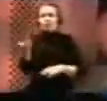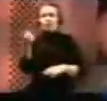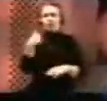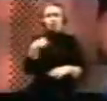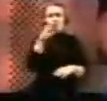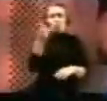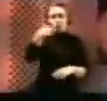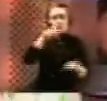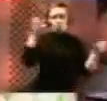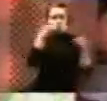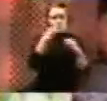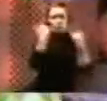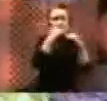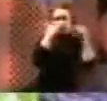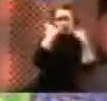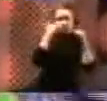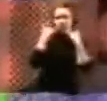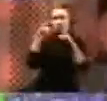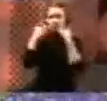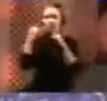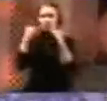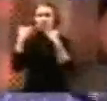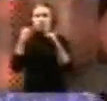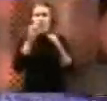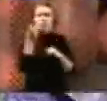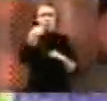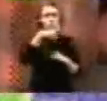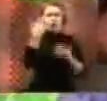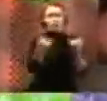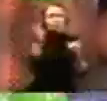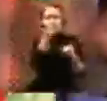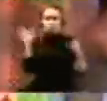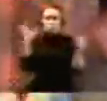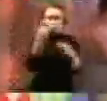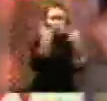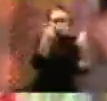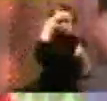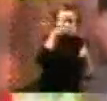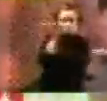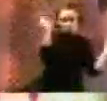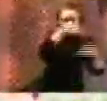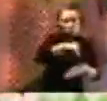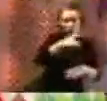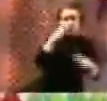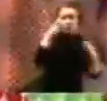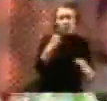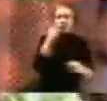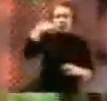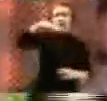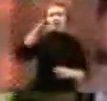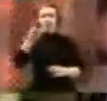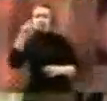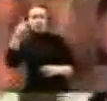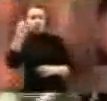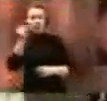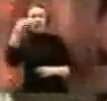Comanchosos, todorotas, los caínes, bancarotas, como los nietos de Kika y los güeyes